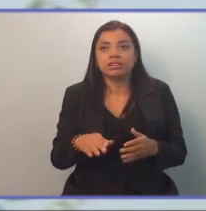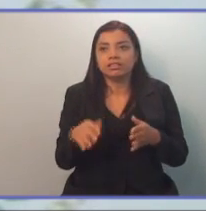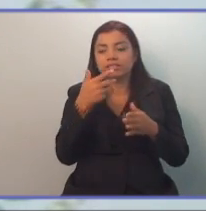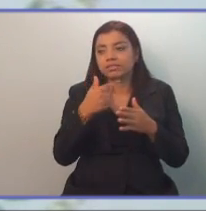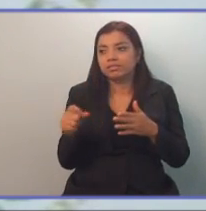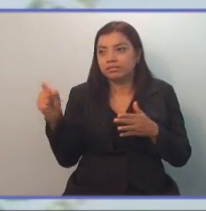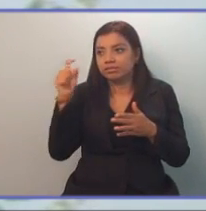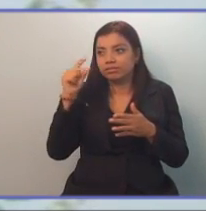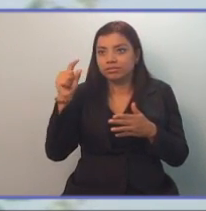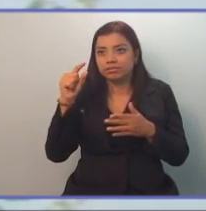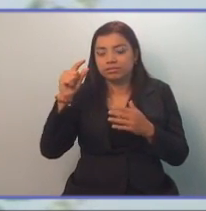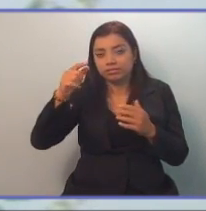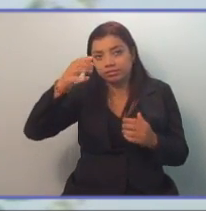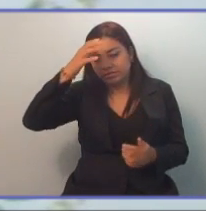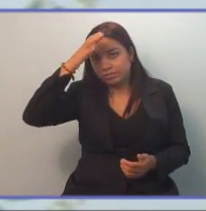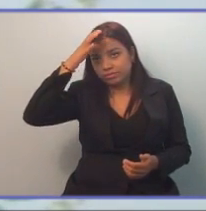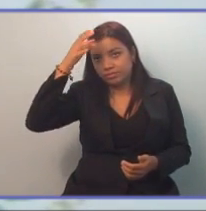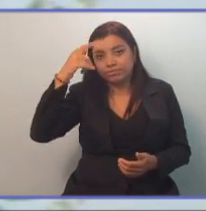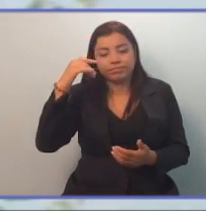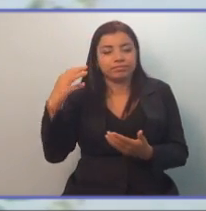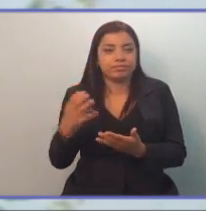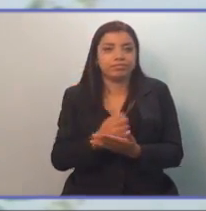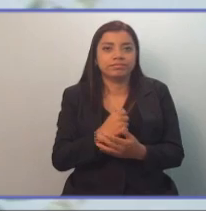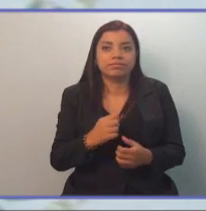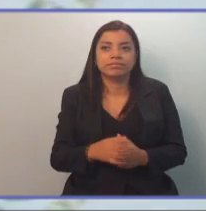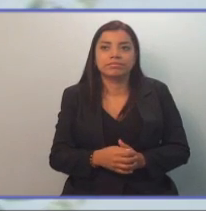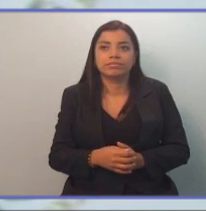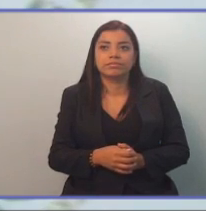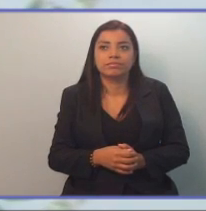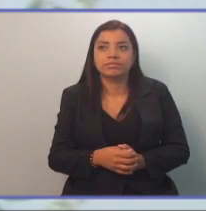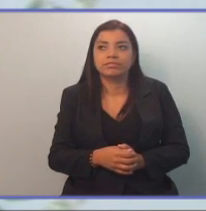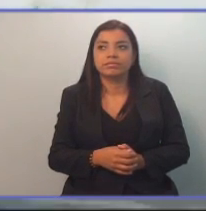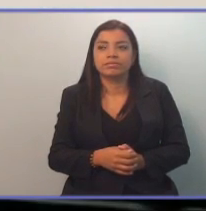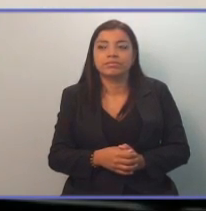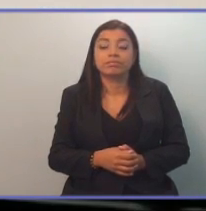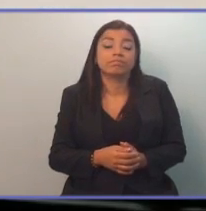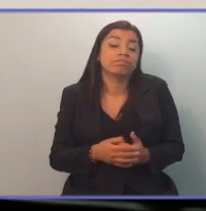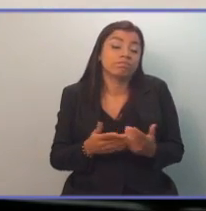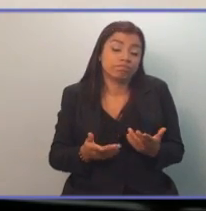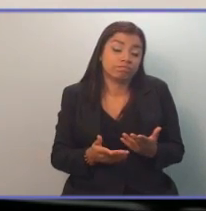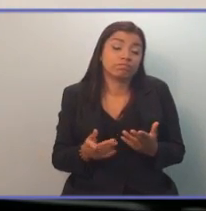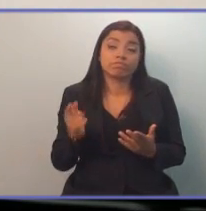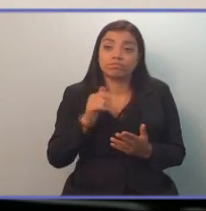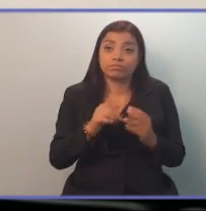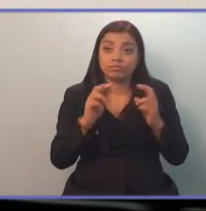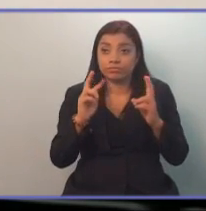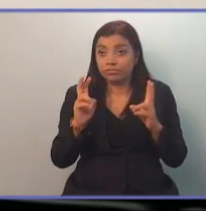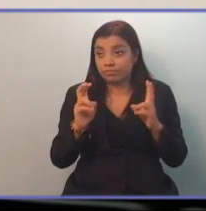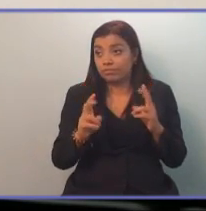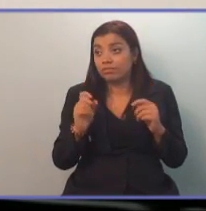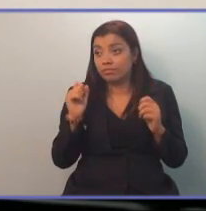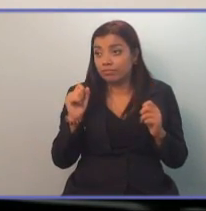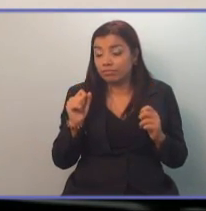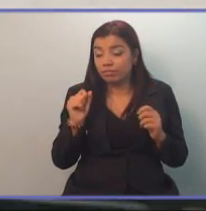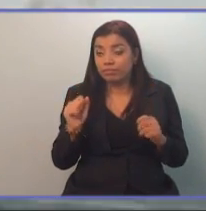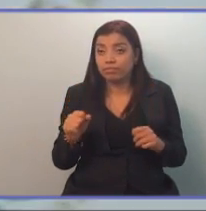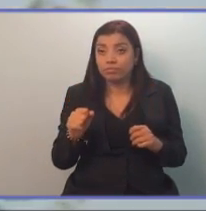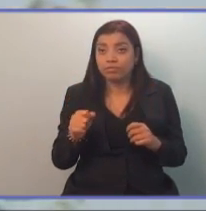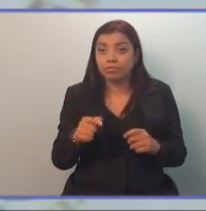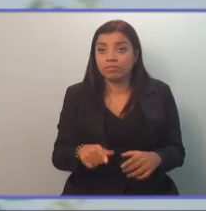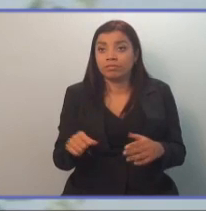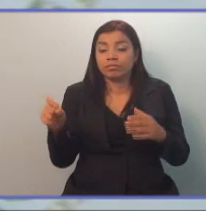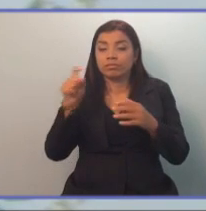institución esos conocimientos adquiridos. Así que por ese lado creo yo que pudiese